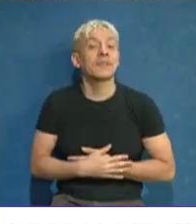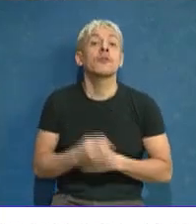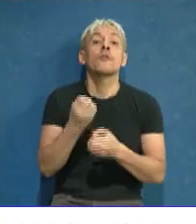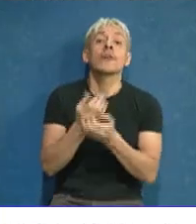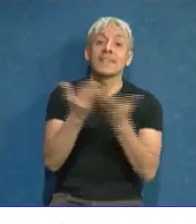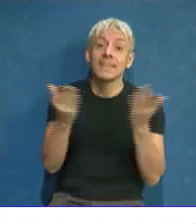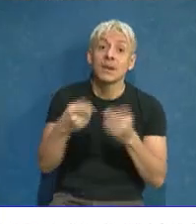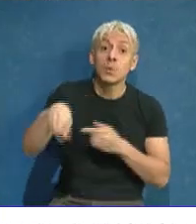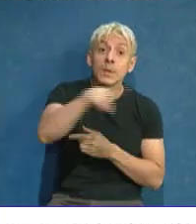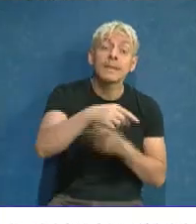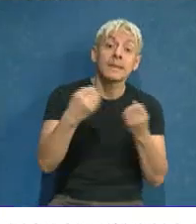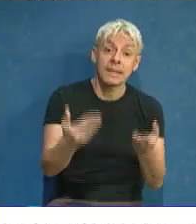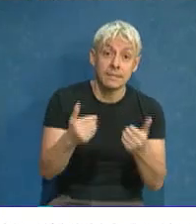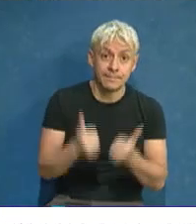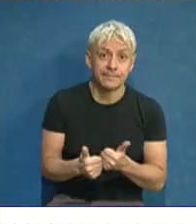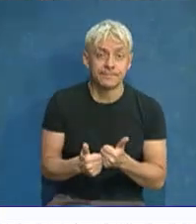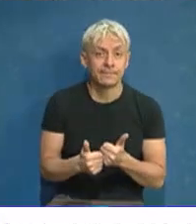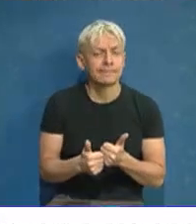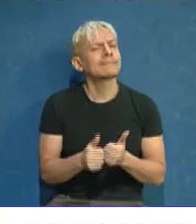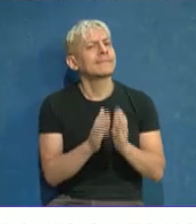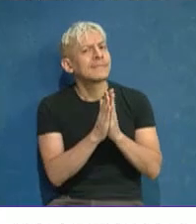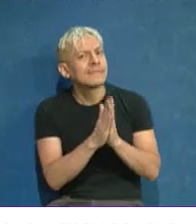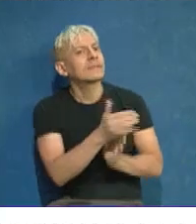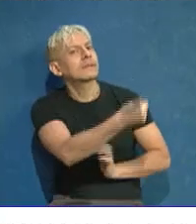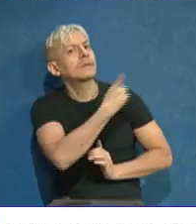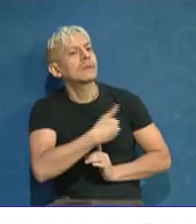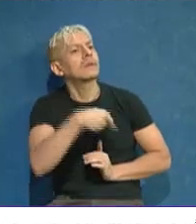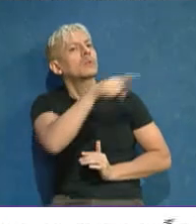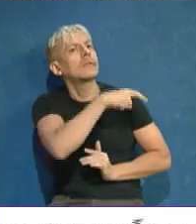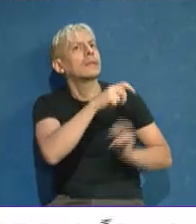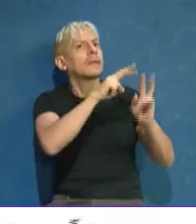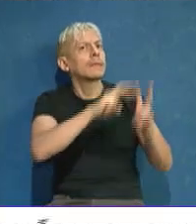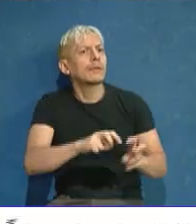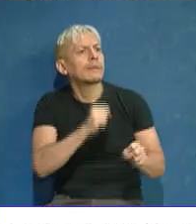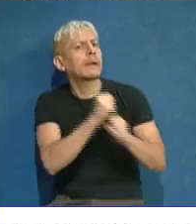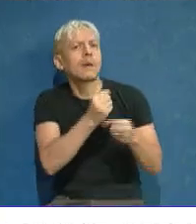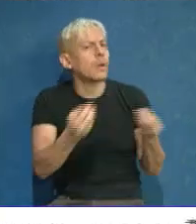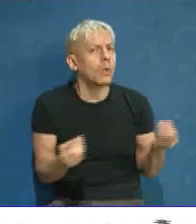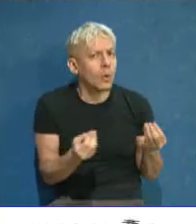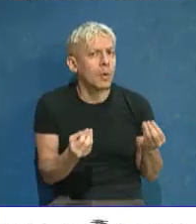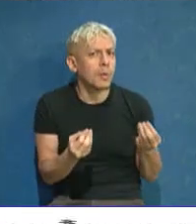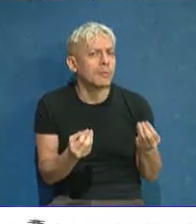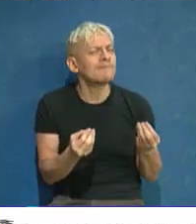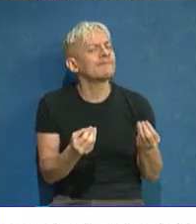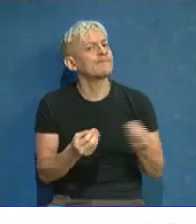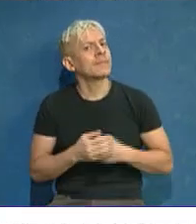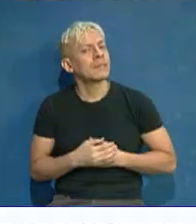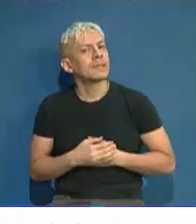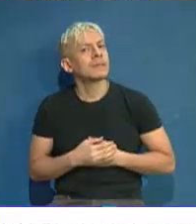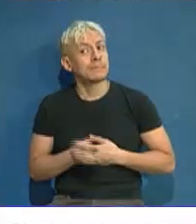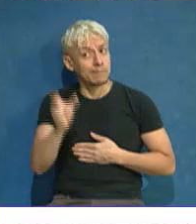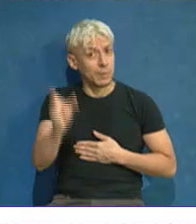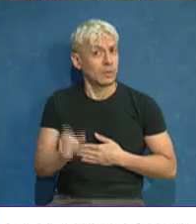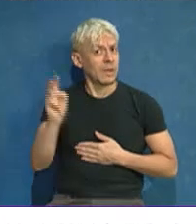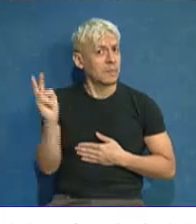es bueno cuéntenos quitaría están realizando en relación a este deceso están investigando de dónde